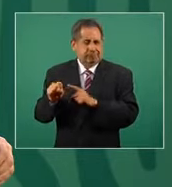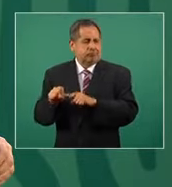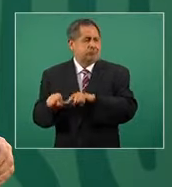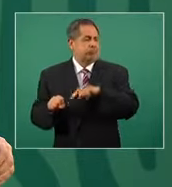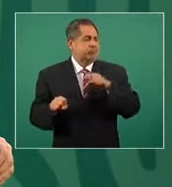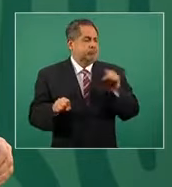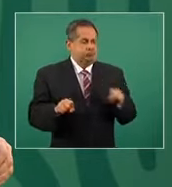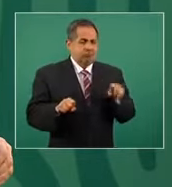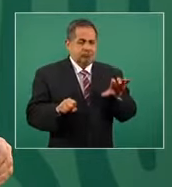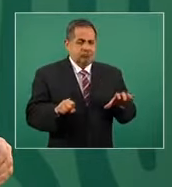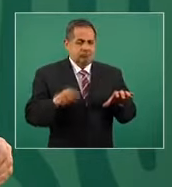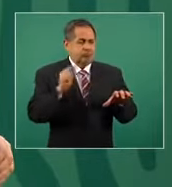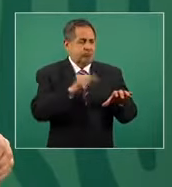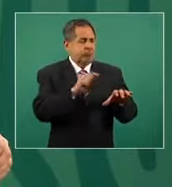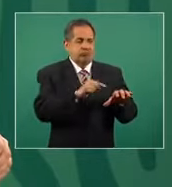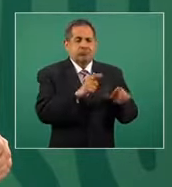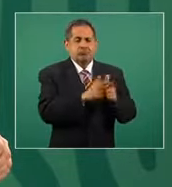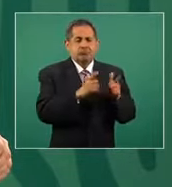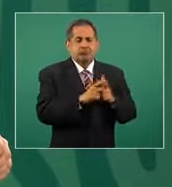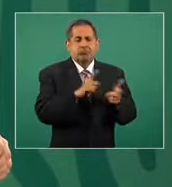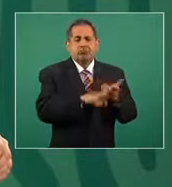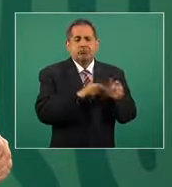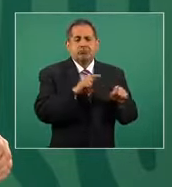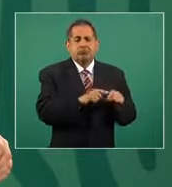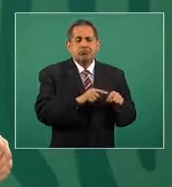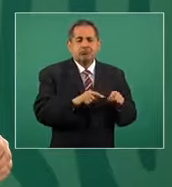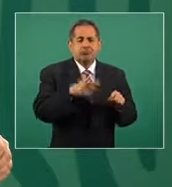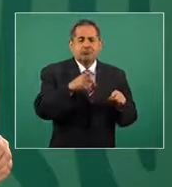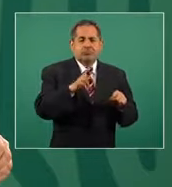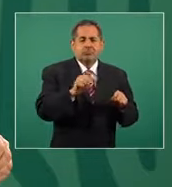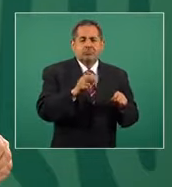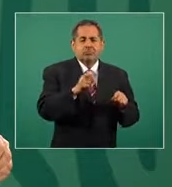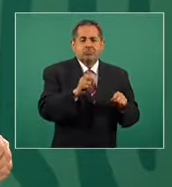y el otro agrupamiento de Krause.